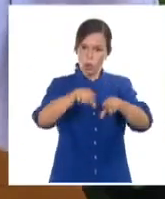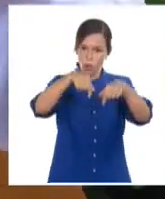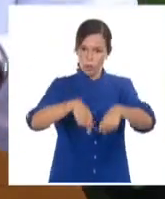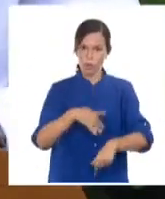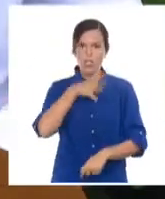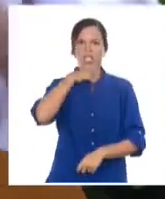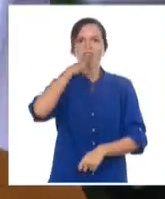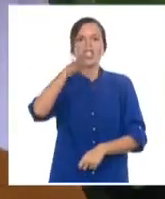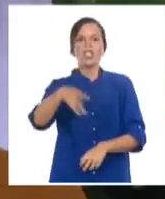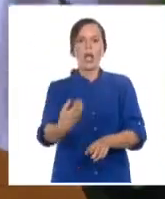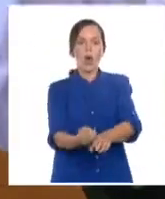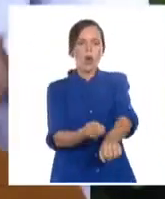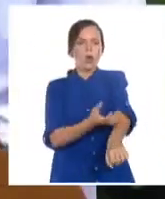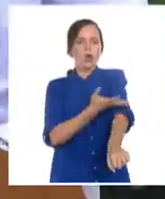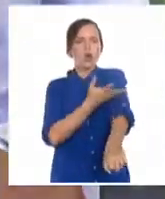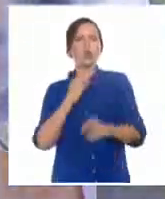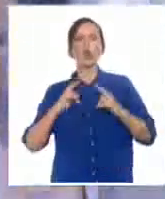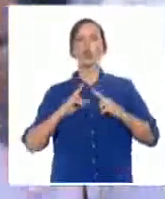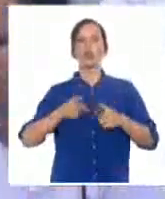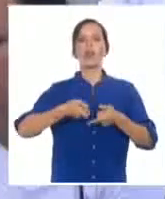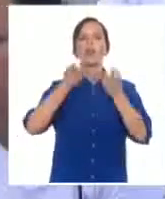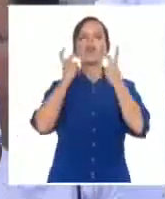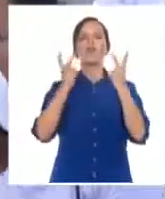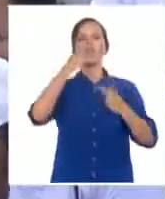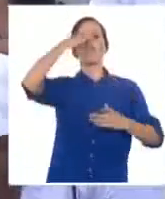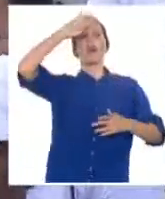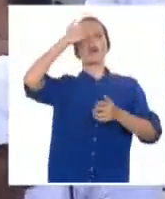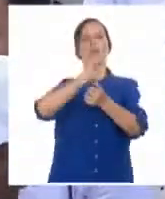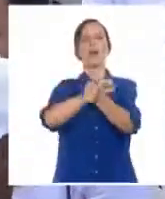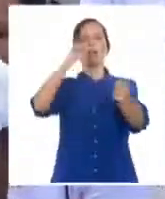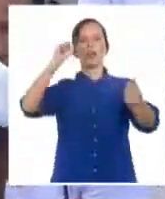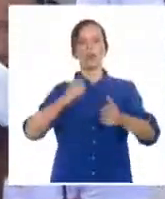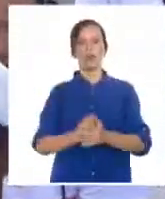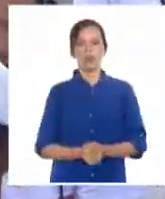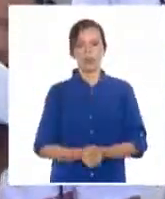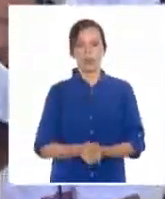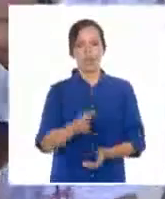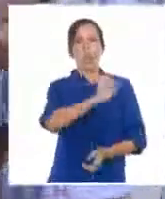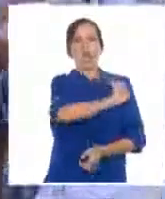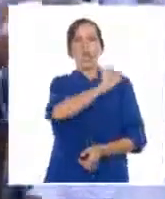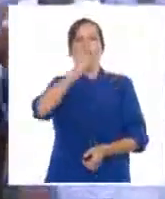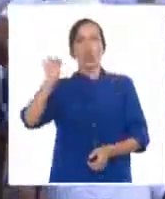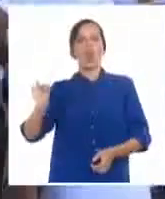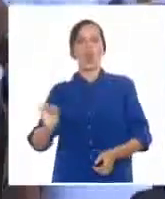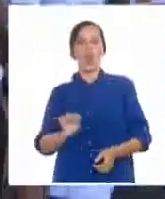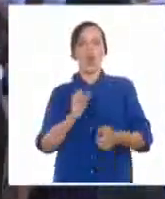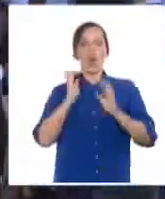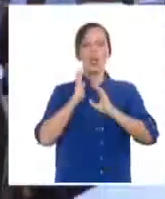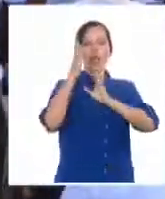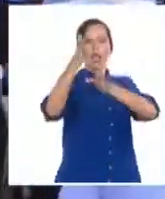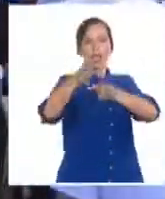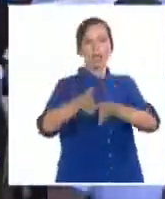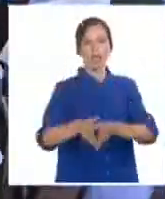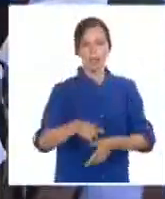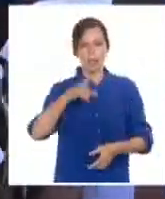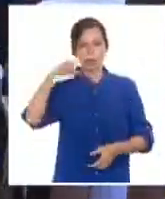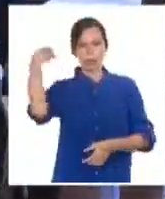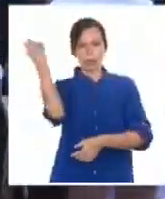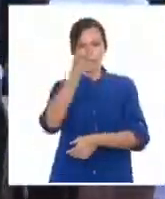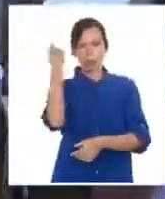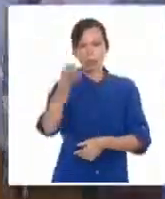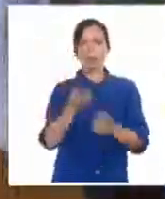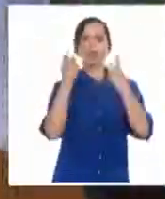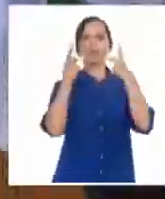orgullo una vez más viva Cuba Libre viva Gloria eterna Manuel Gloria viva el 10 de